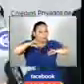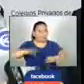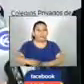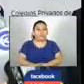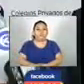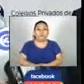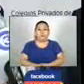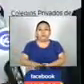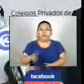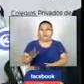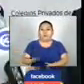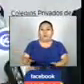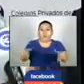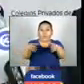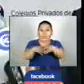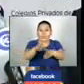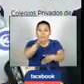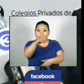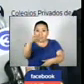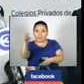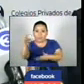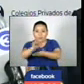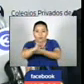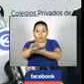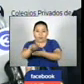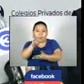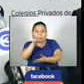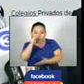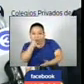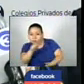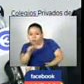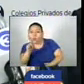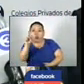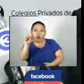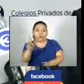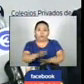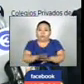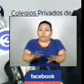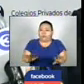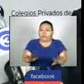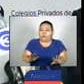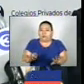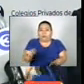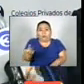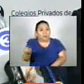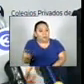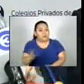No pasa de uno de cada 100 colegios que pueda haber reportado un caso. Es sumamente aislado